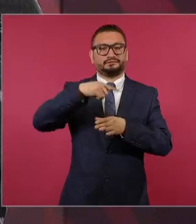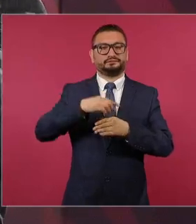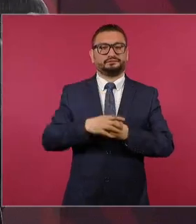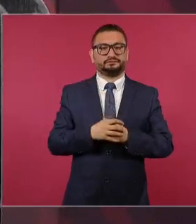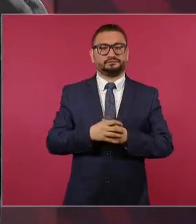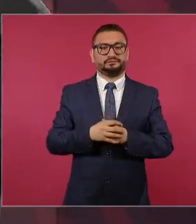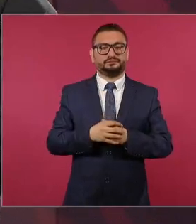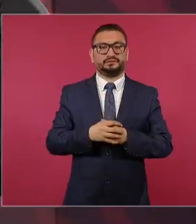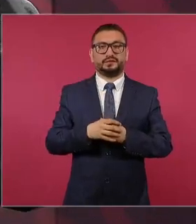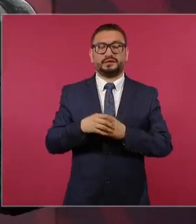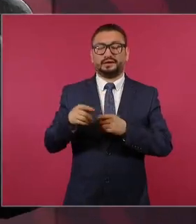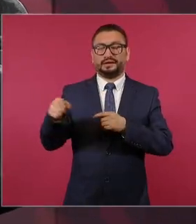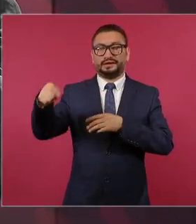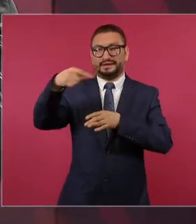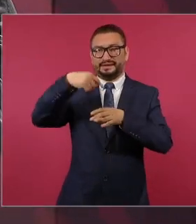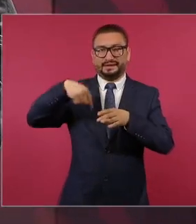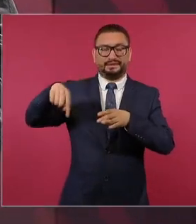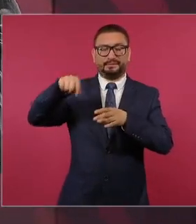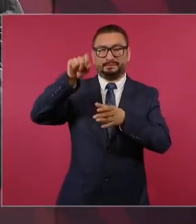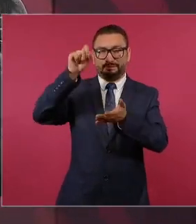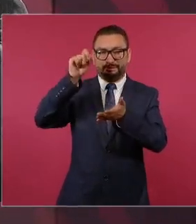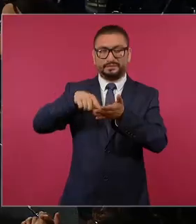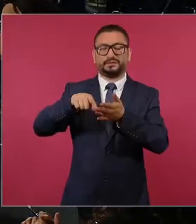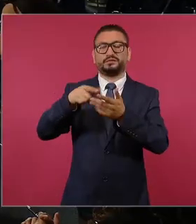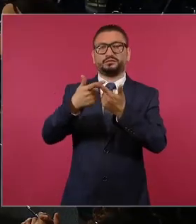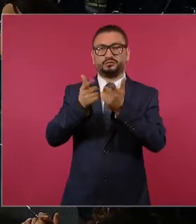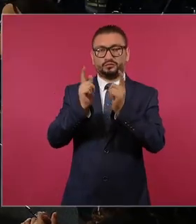Entonces, entre ellos